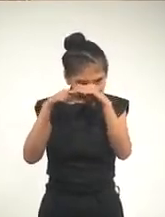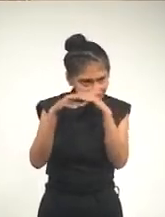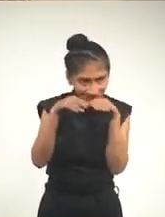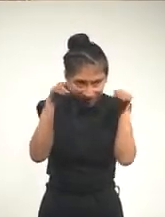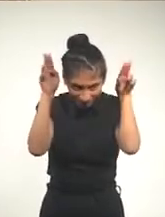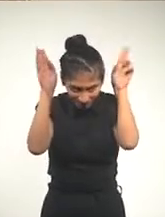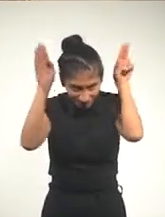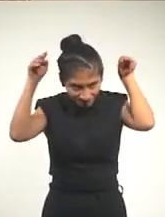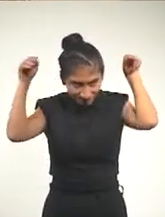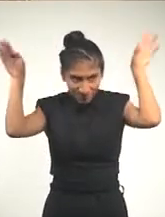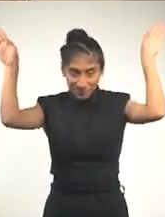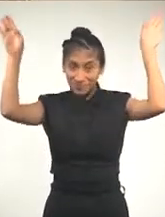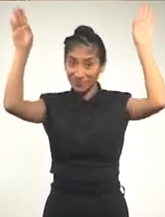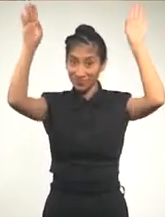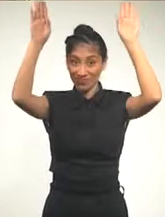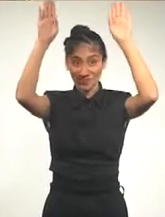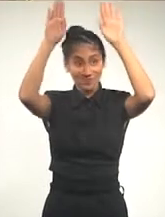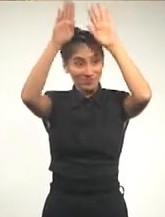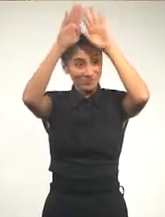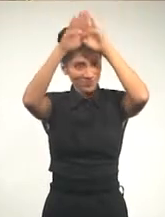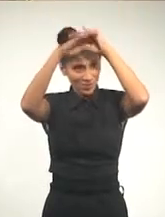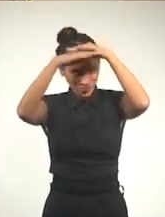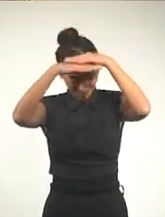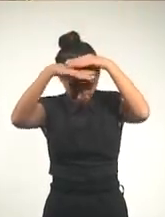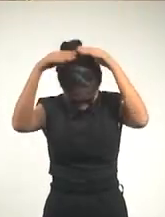nuestra conchita.